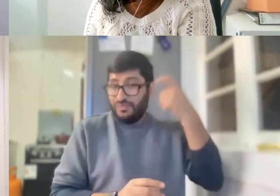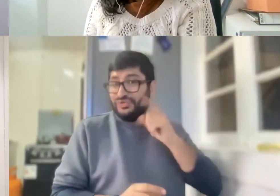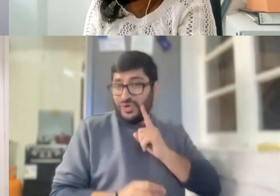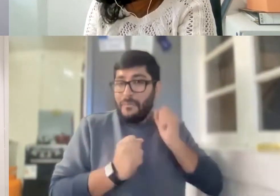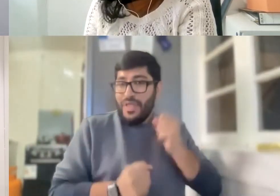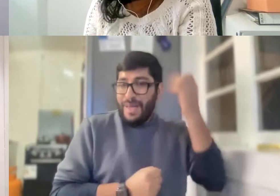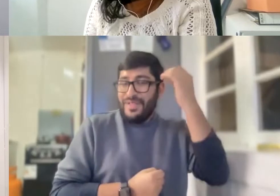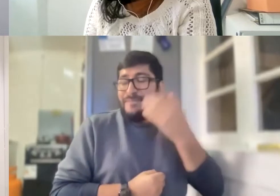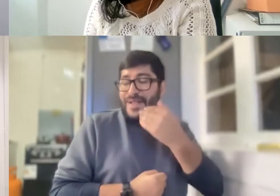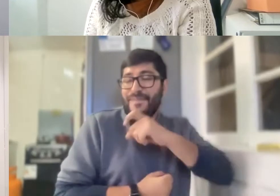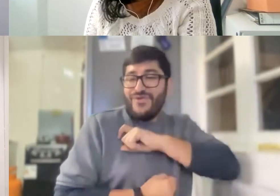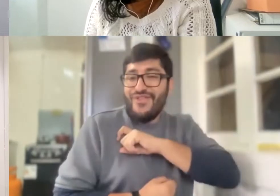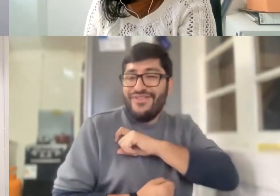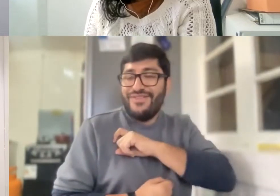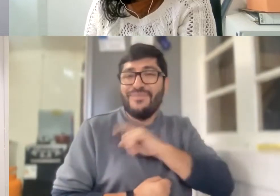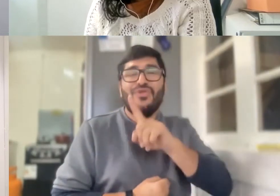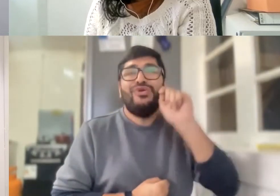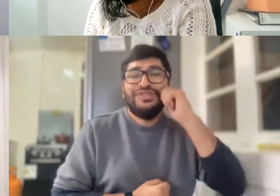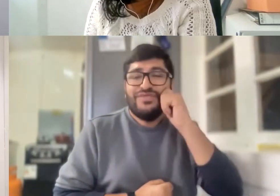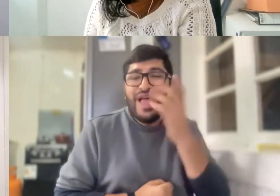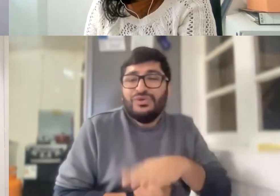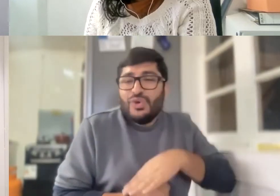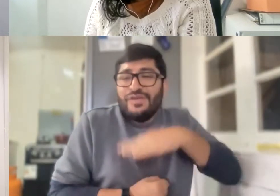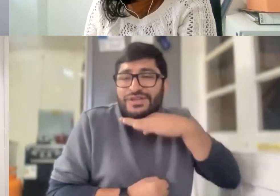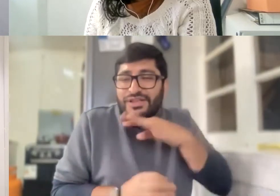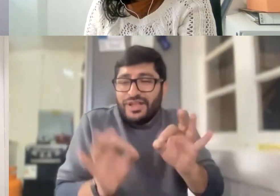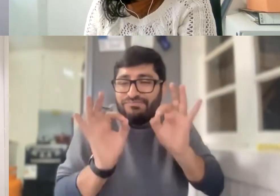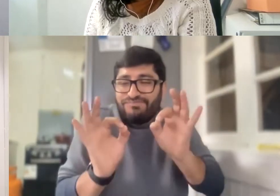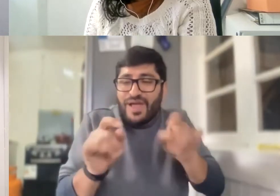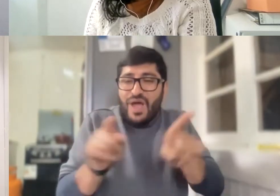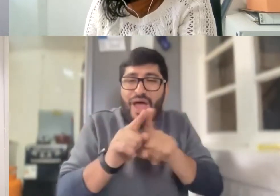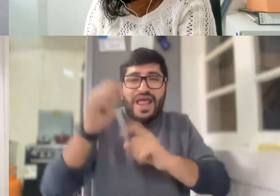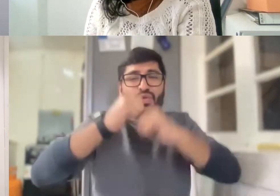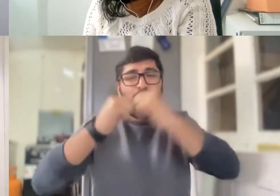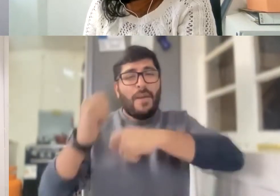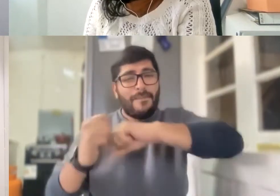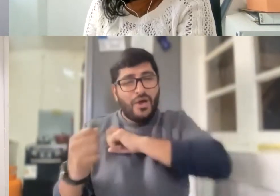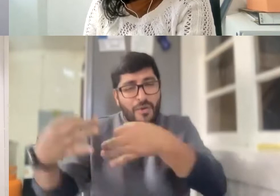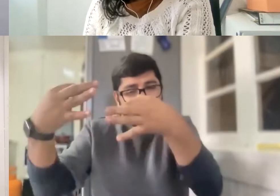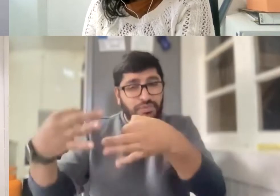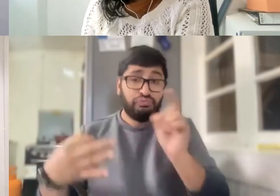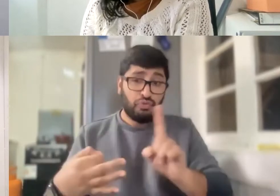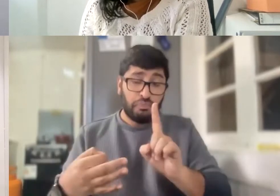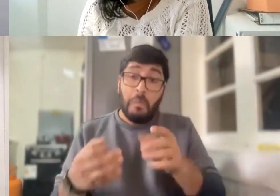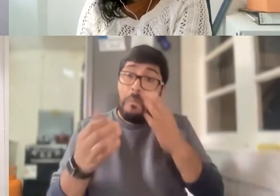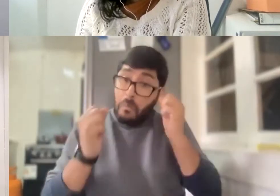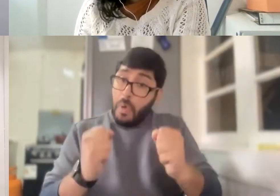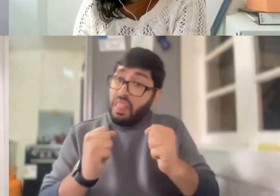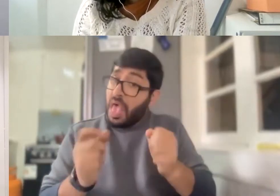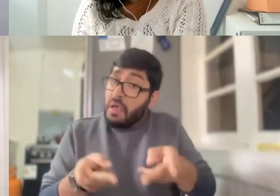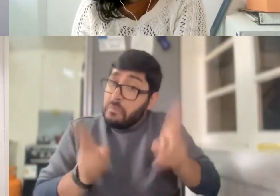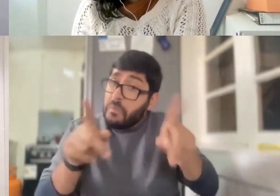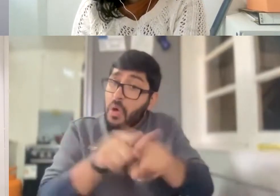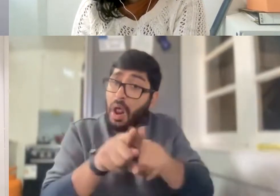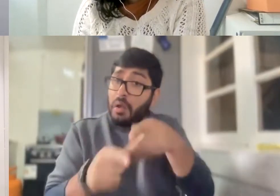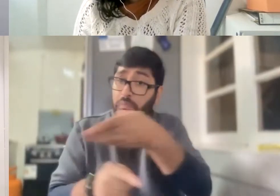significado de las palabras, buscar el significado, me escribieron esto, ¿qué significa? En el español, los sinónimos,